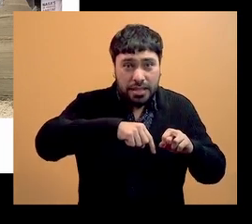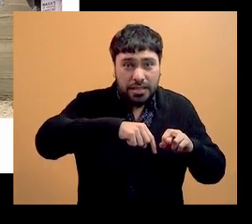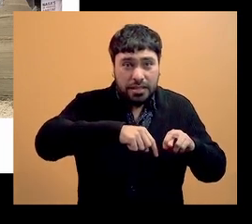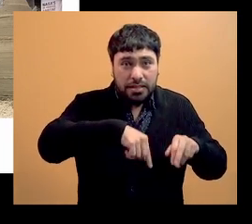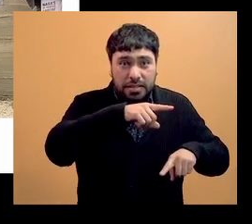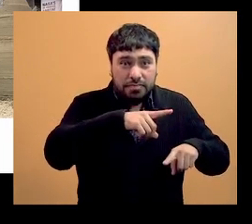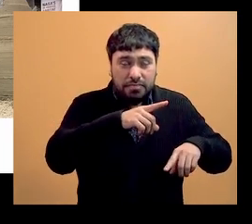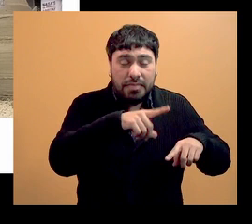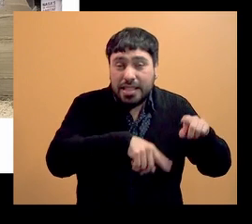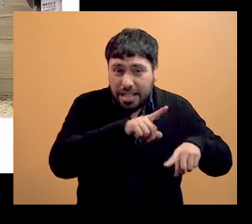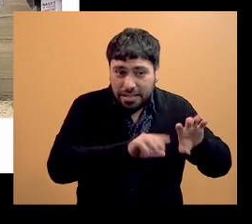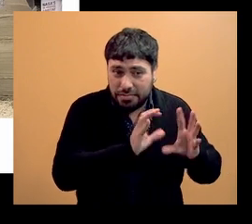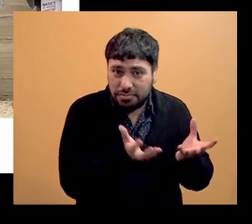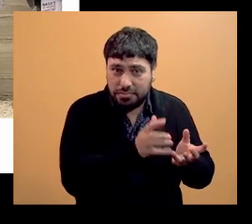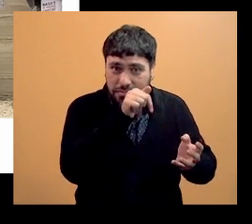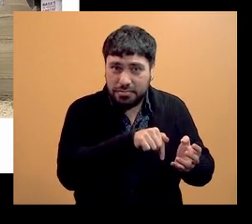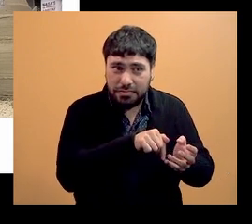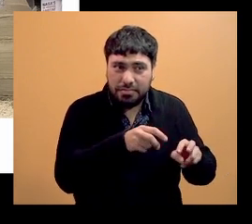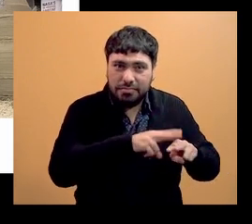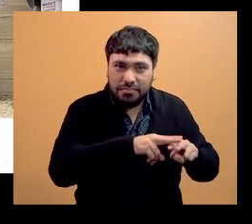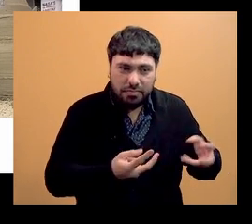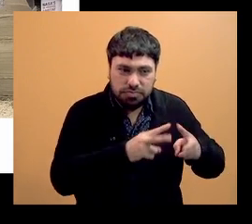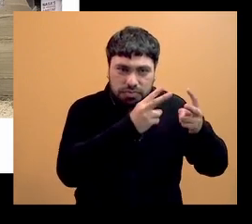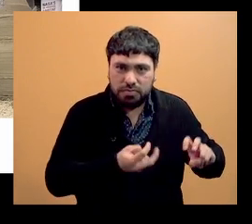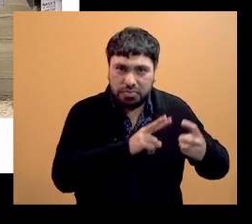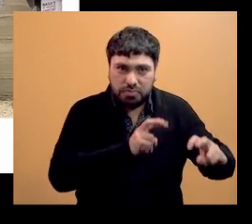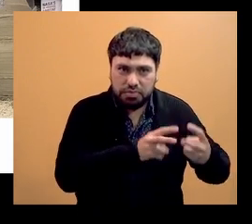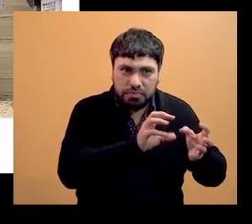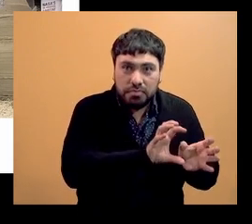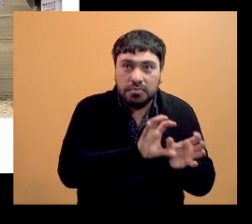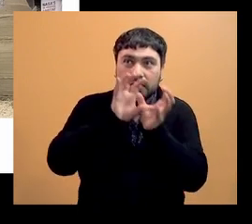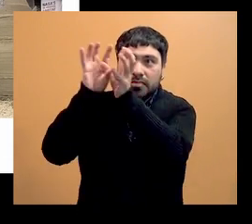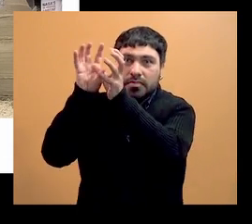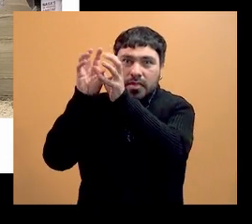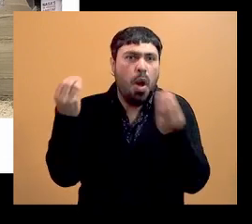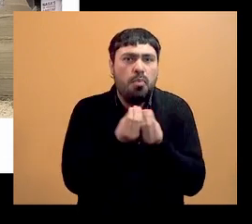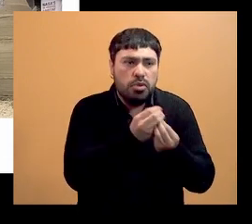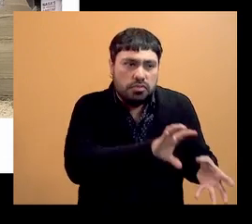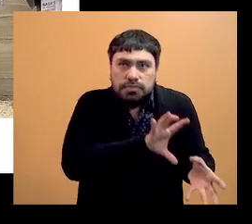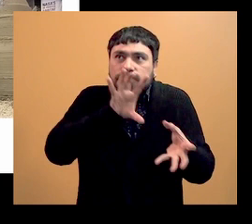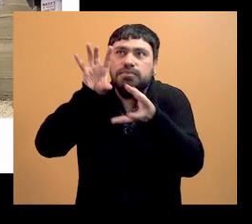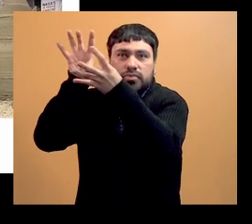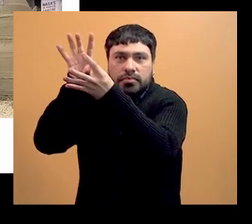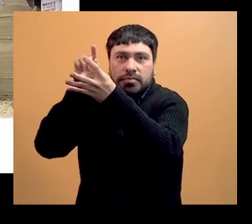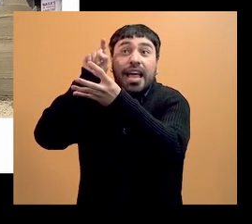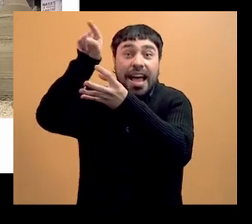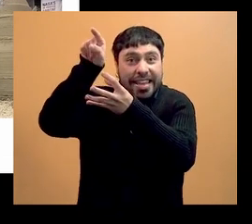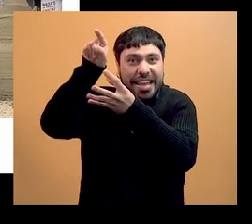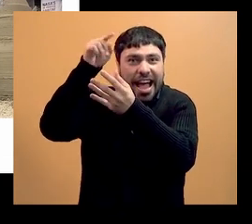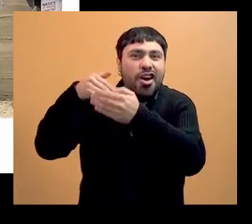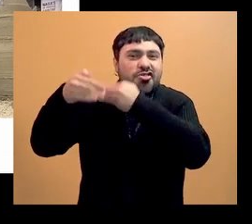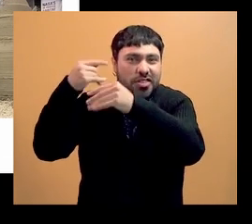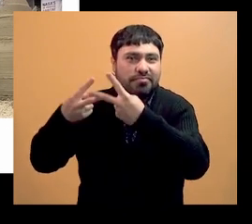un abanico bastante amplio de polímeros, es decir, de plástico, que pueden tener distintas aplicaciones en la construcción